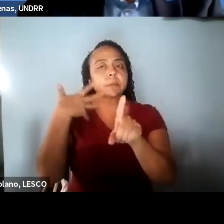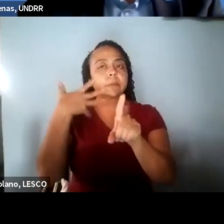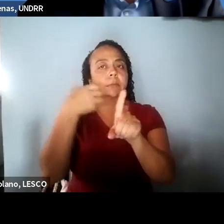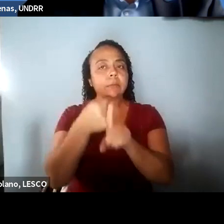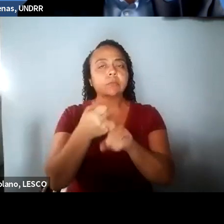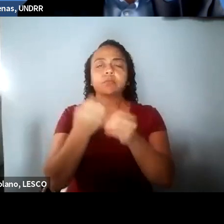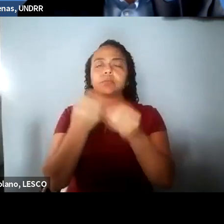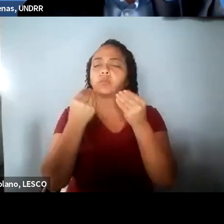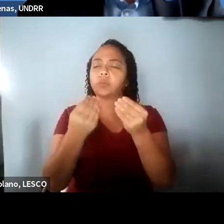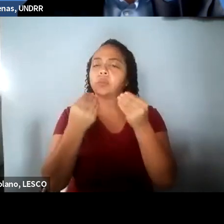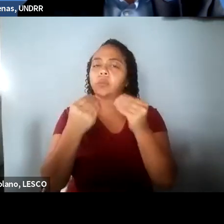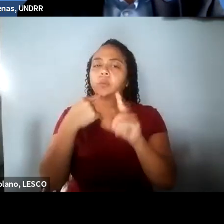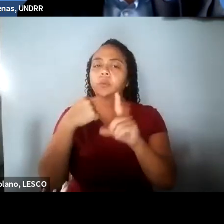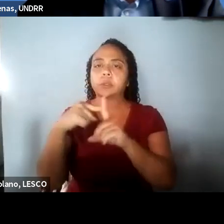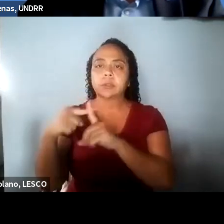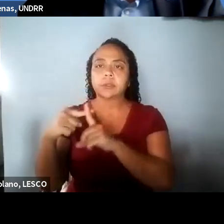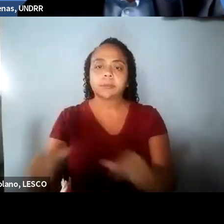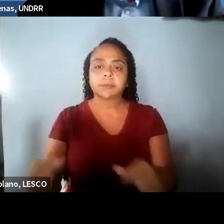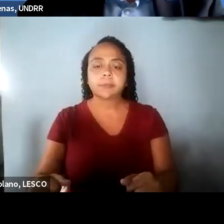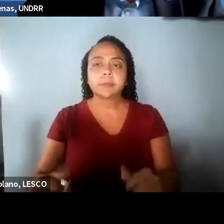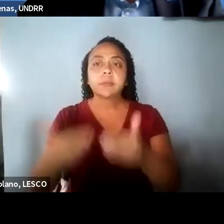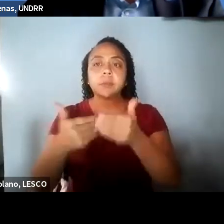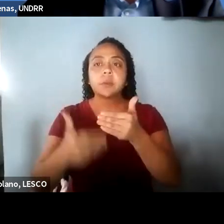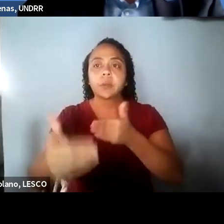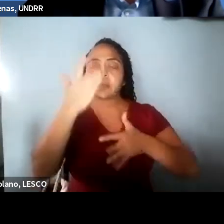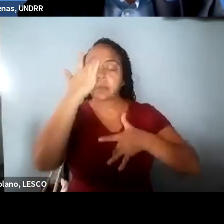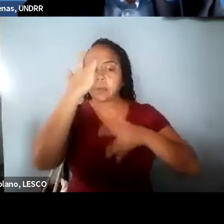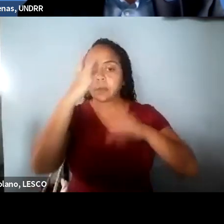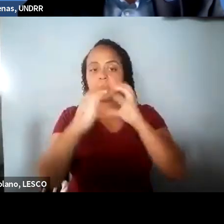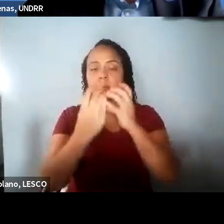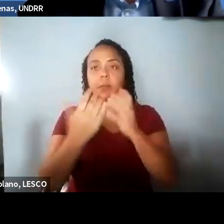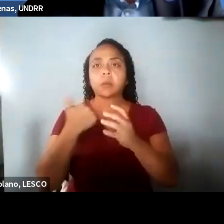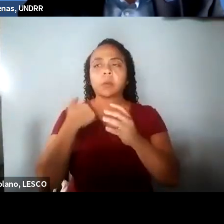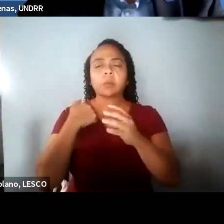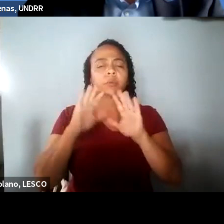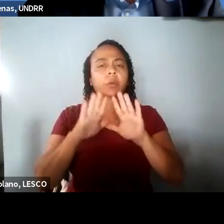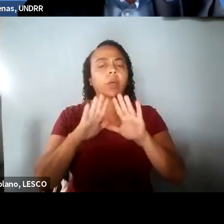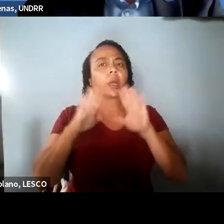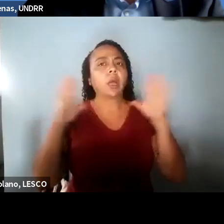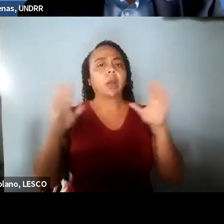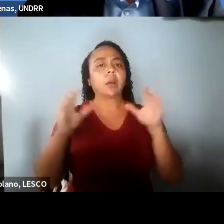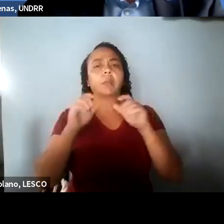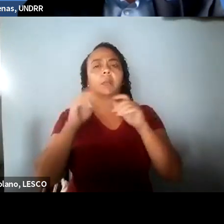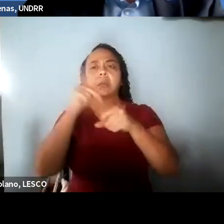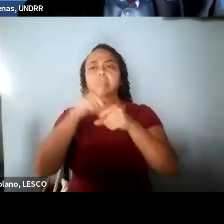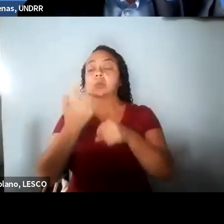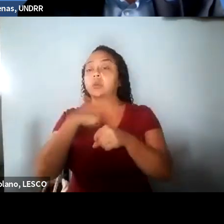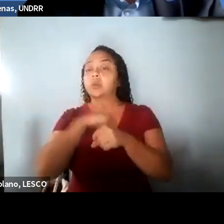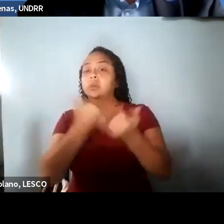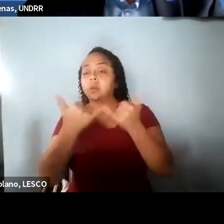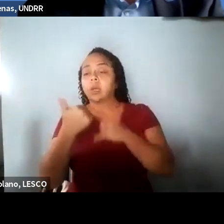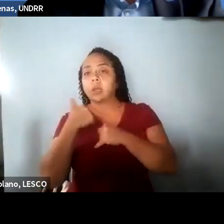muy muy positivos durante la pandemia tuvimos una gran participación incluso en este momento nosotros tenemos